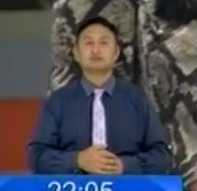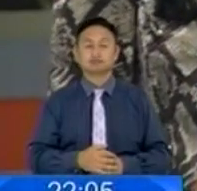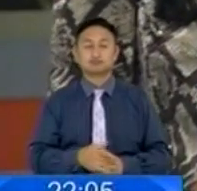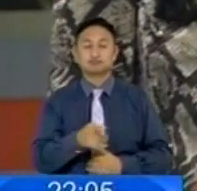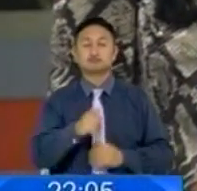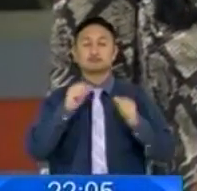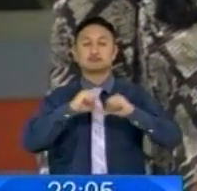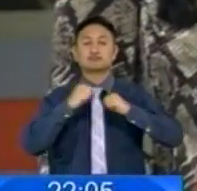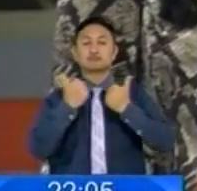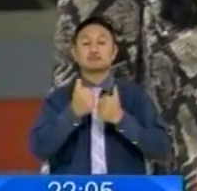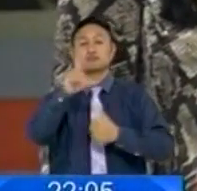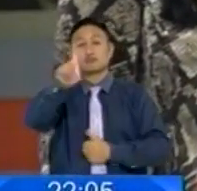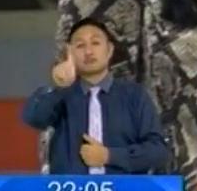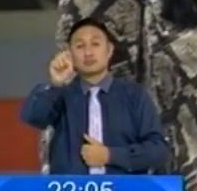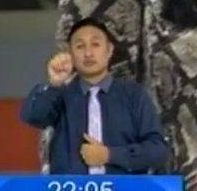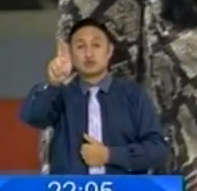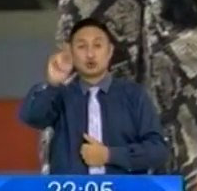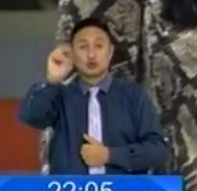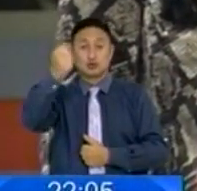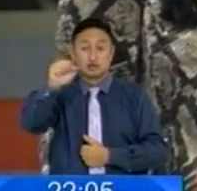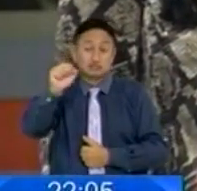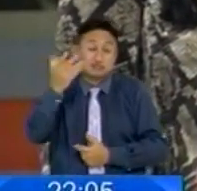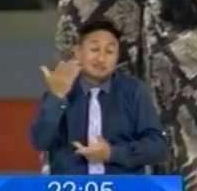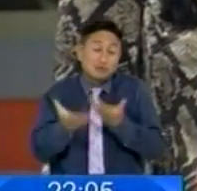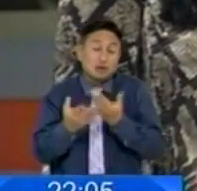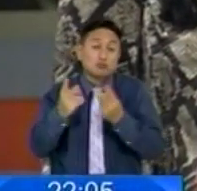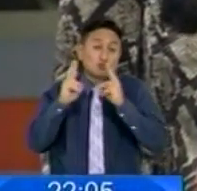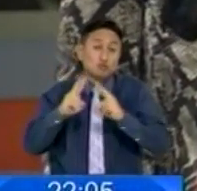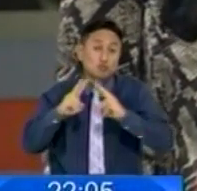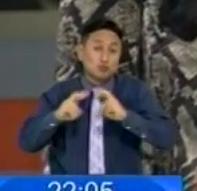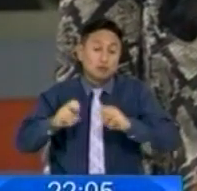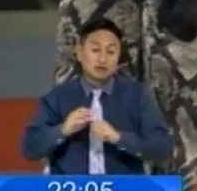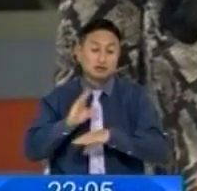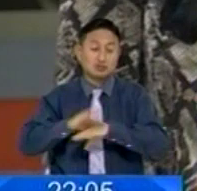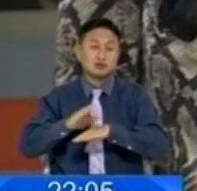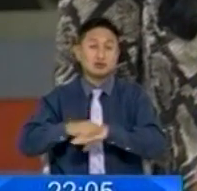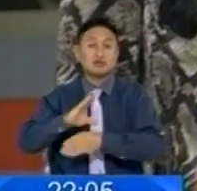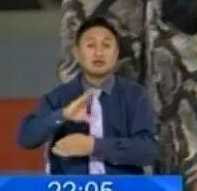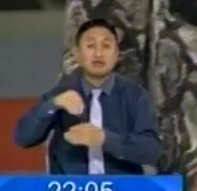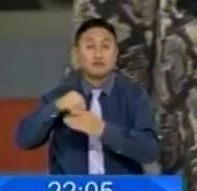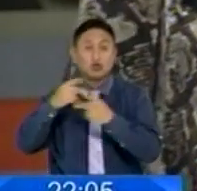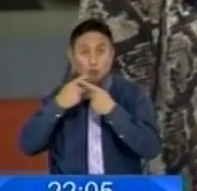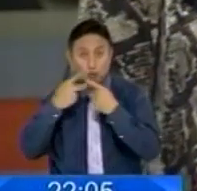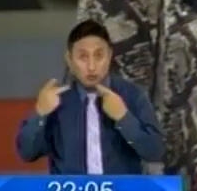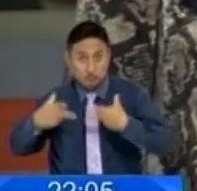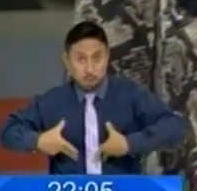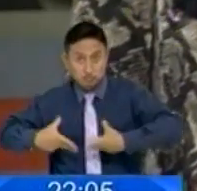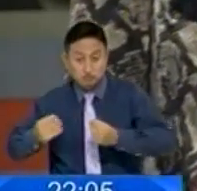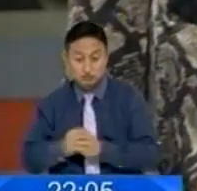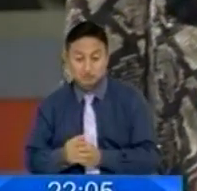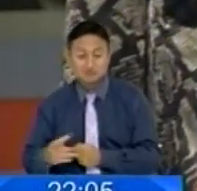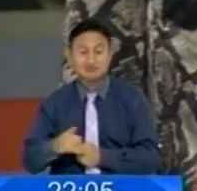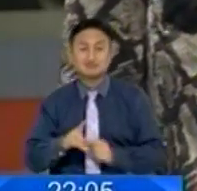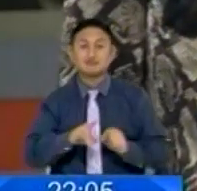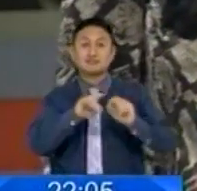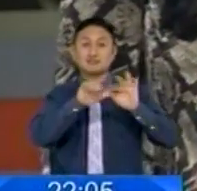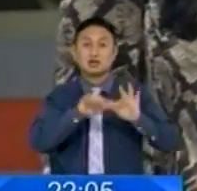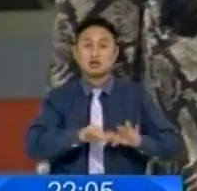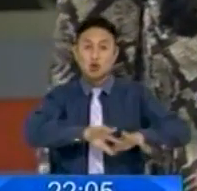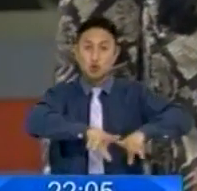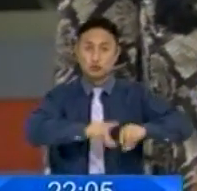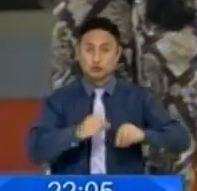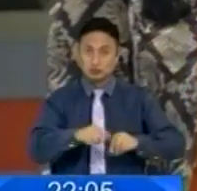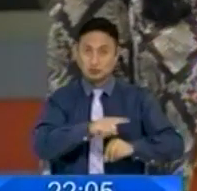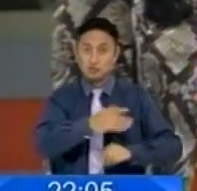La asambleísta Doris Solís podría ser investigada por el presunto delito de peculado en el caso Copera. La Secretaría Anticorrupción de la